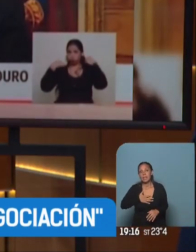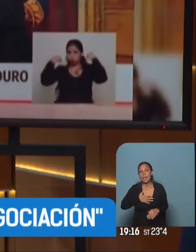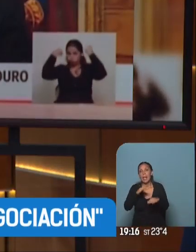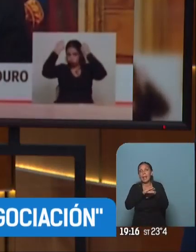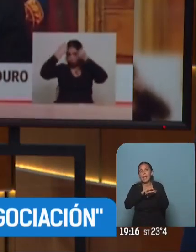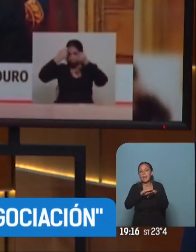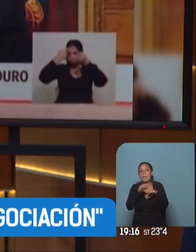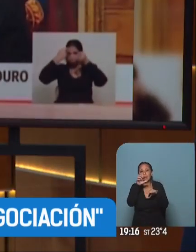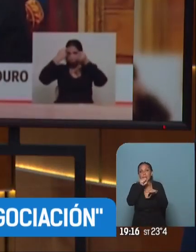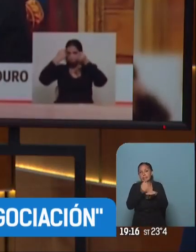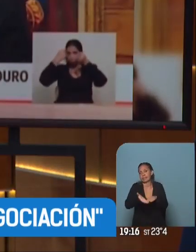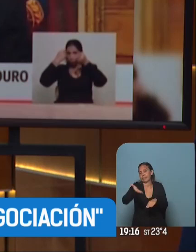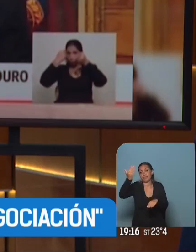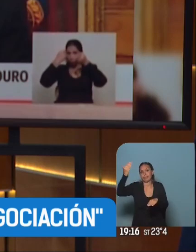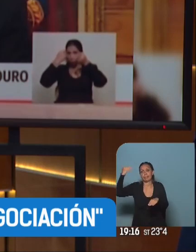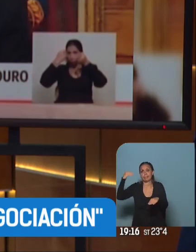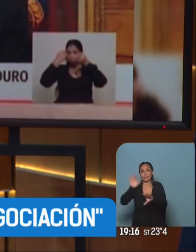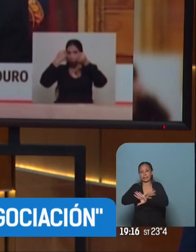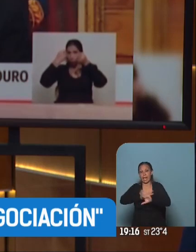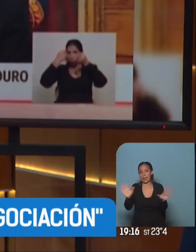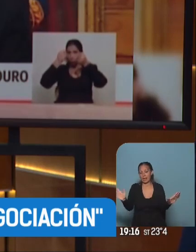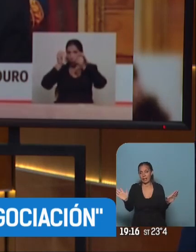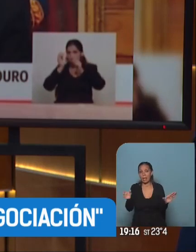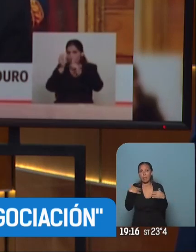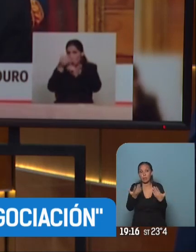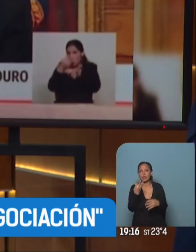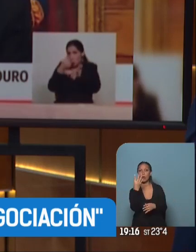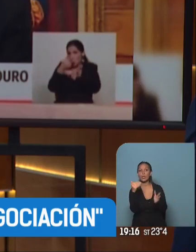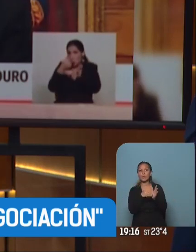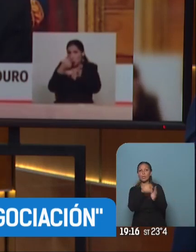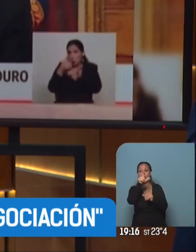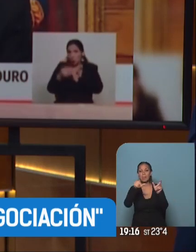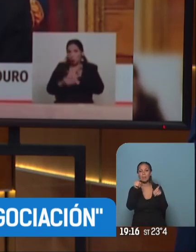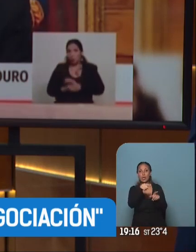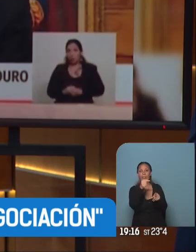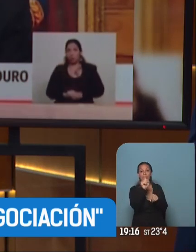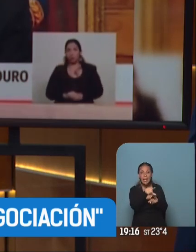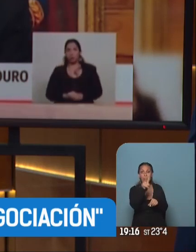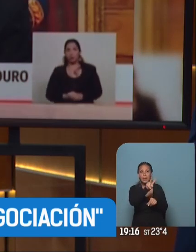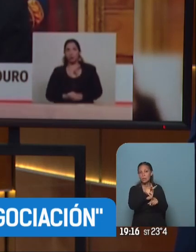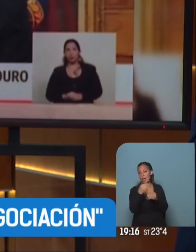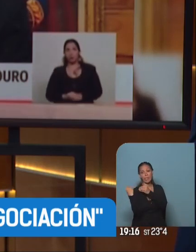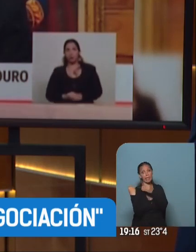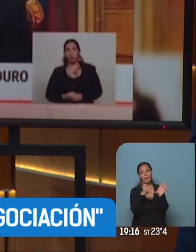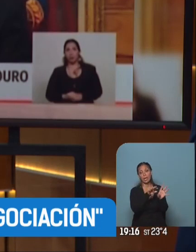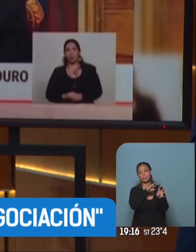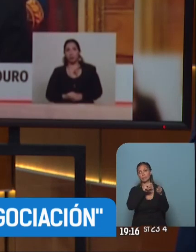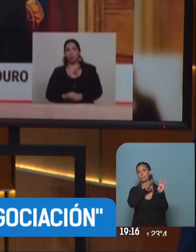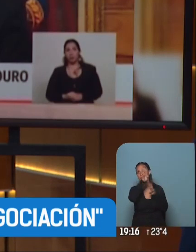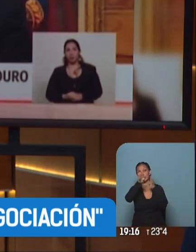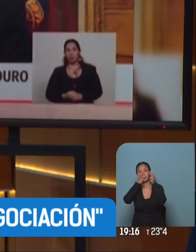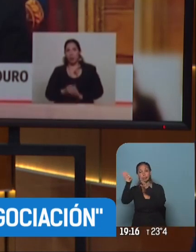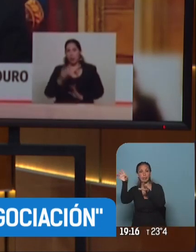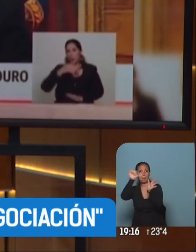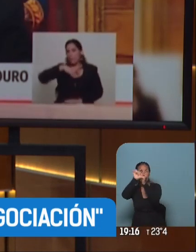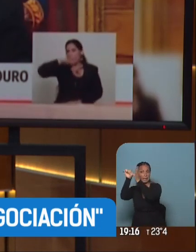atrás. Por eso es que hay 4 millones de venezolanos que han emigrado del país. Por eso es que esta crisis, desde el